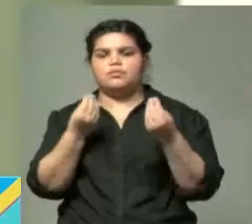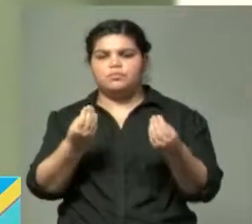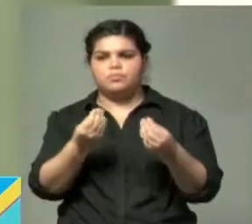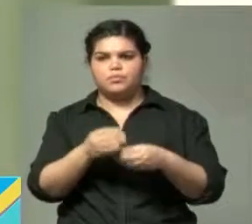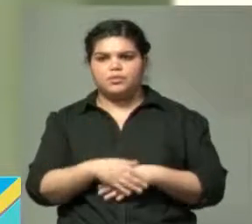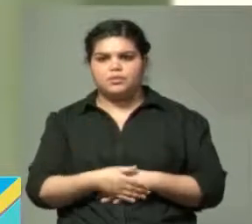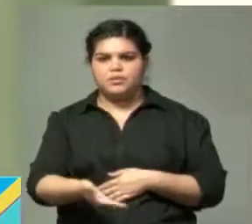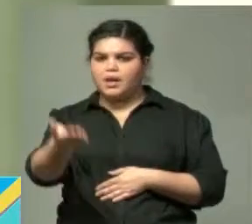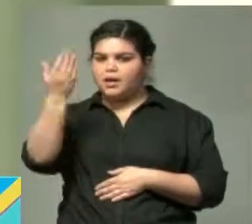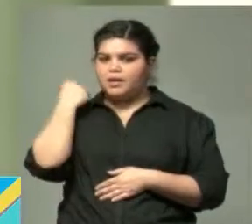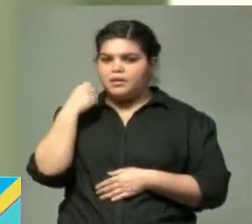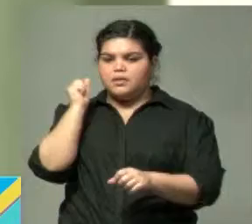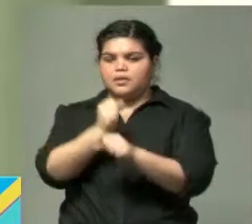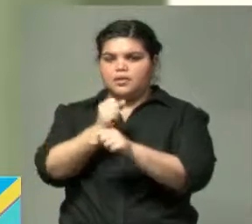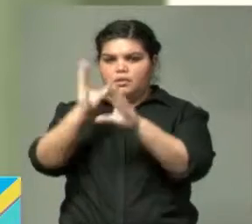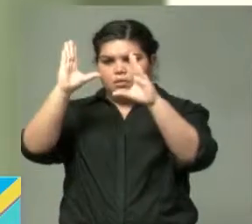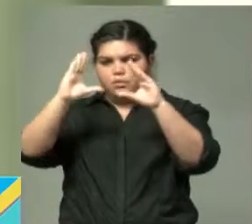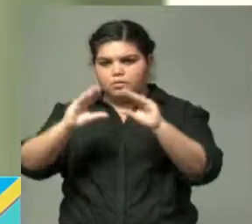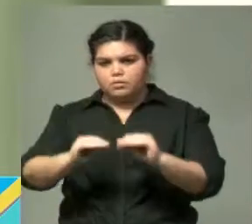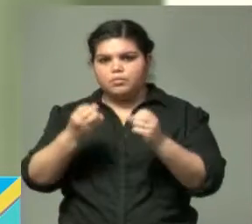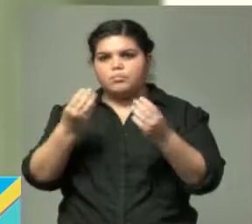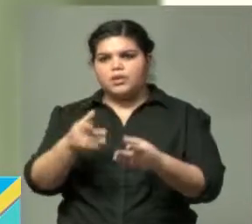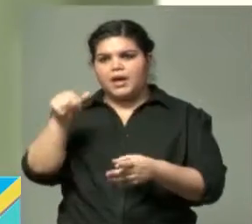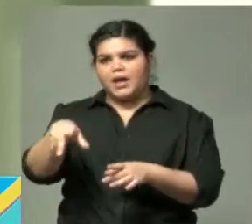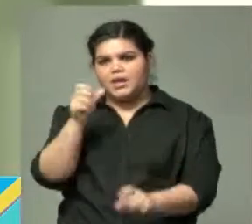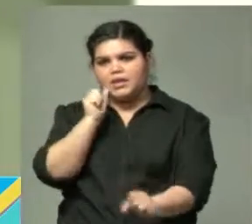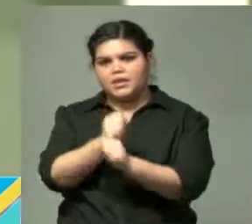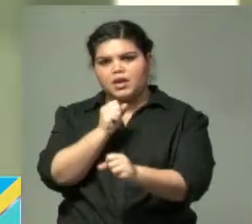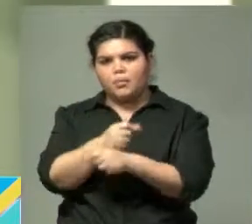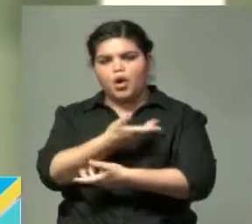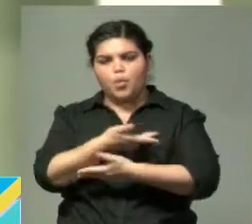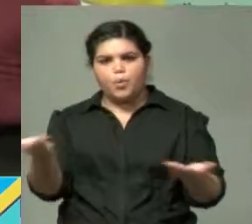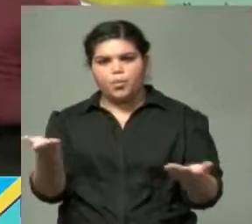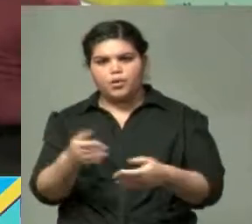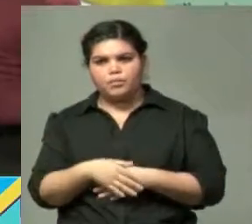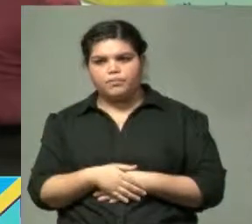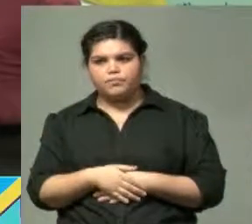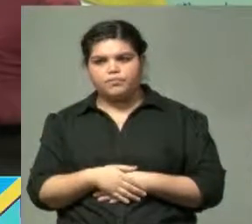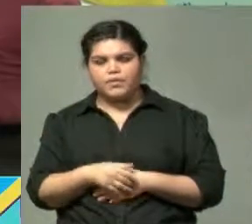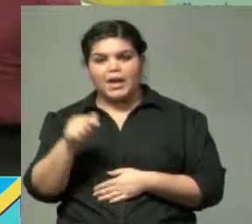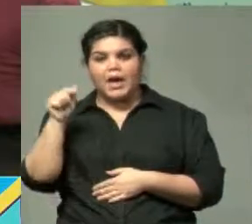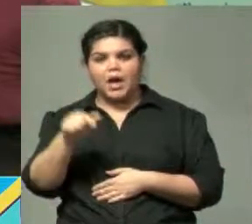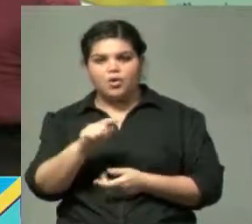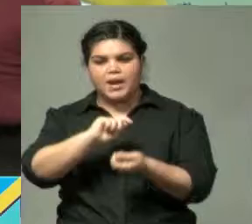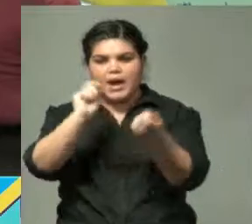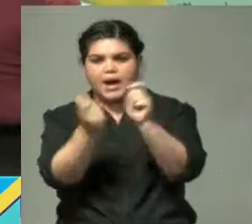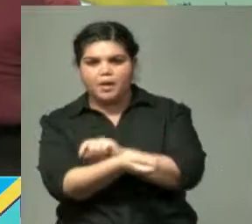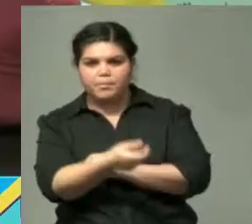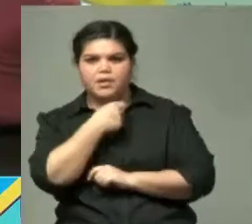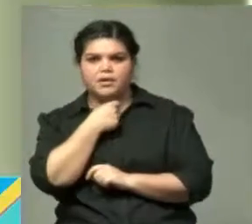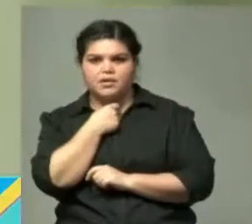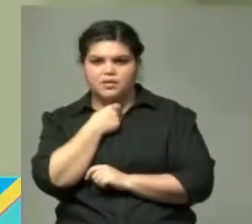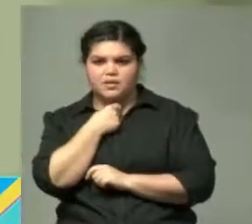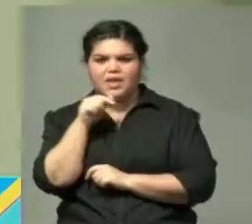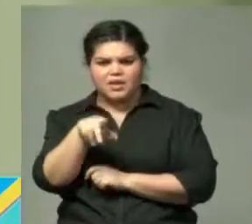su momento bajó la tasa de desempleo, pero porque se apeló al empleo público. Ahora estamos intentando cambiarlo. ¿Fue ese